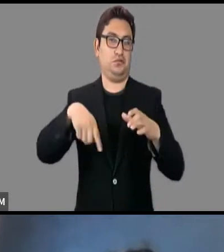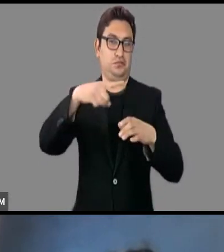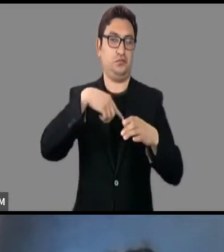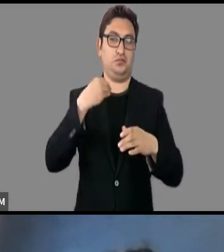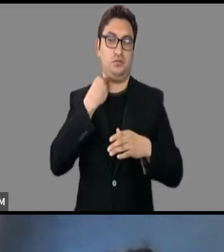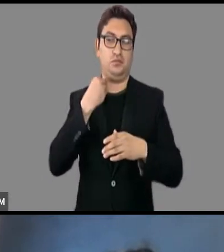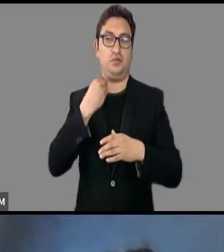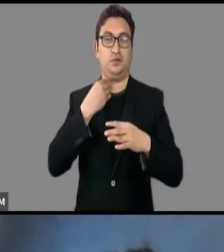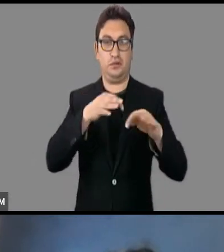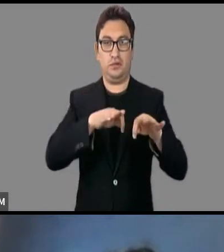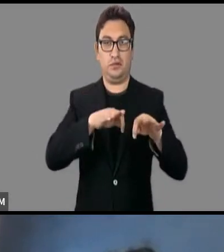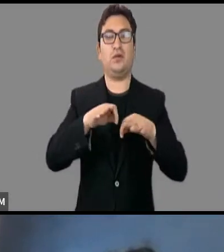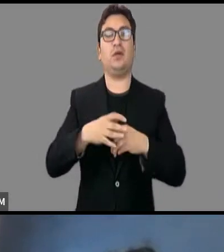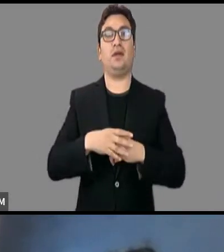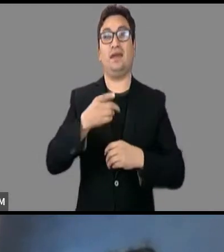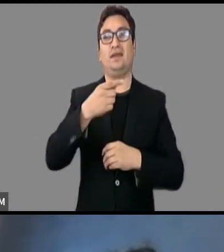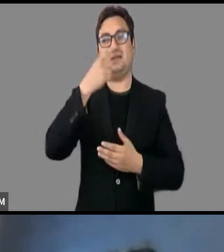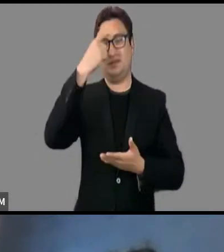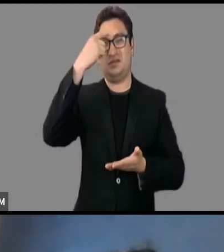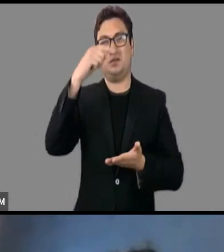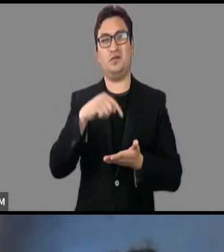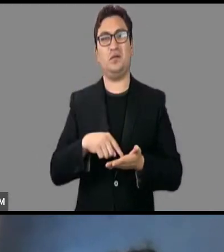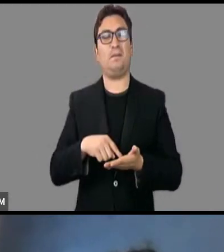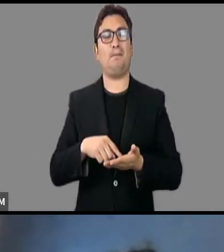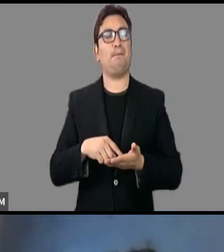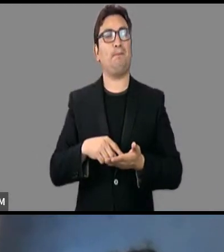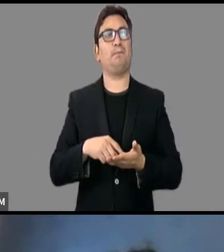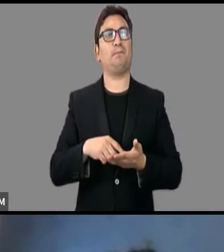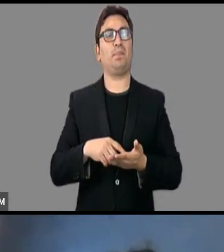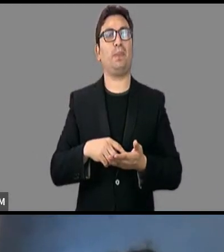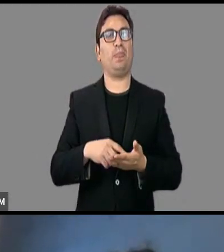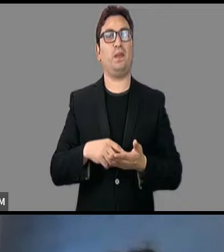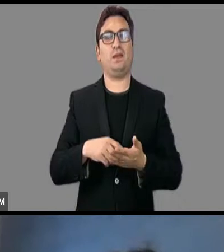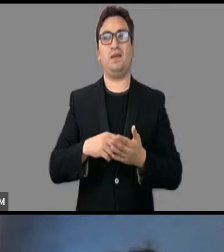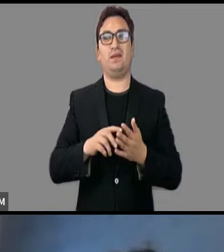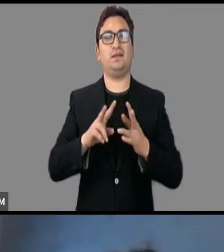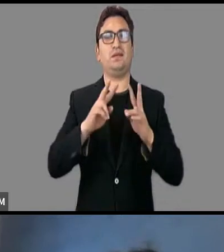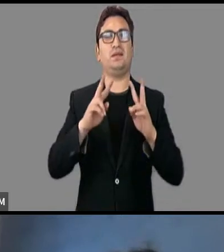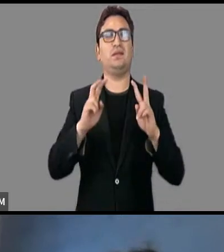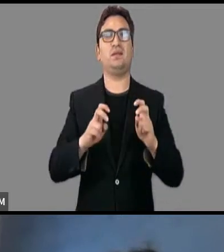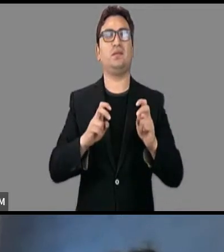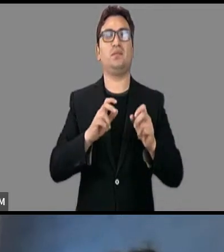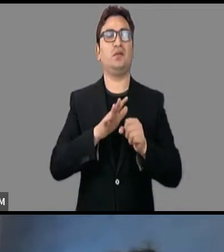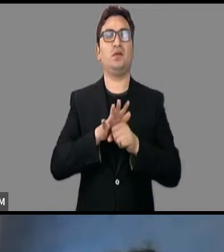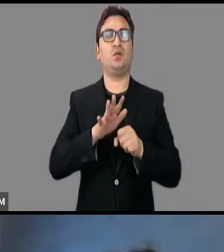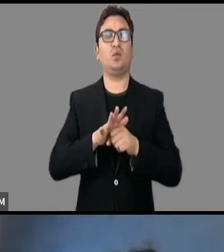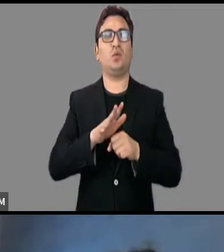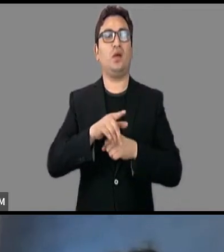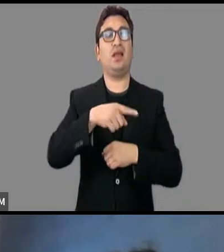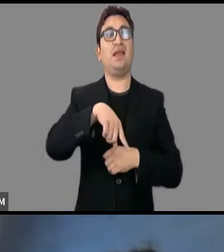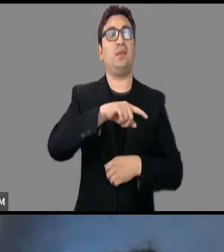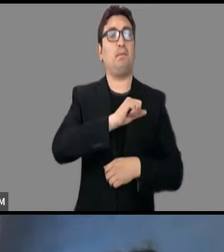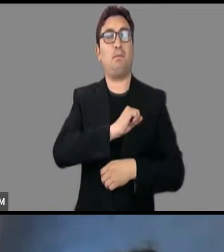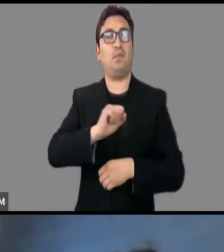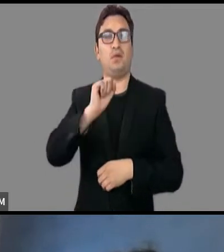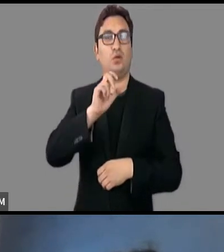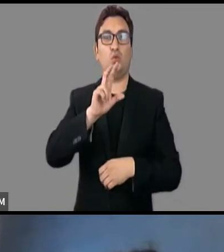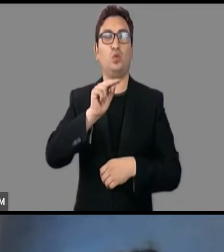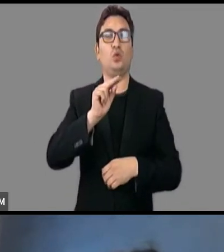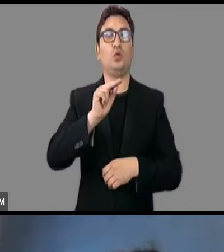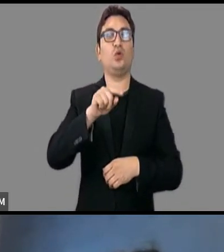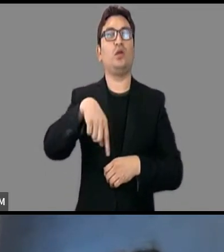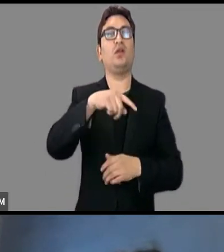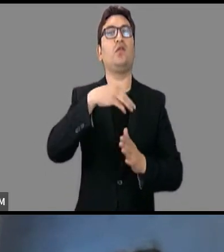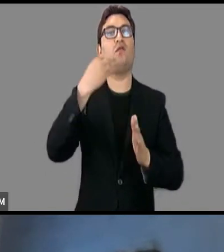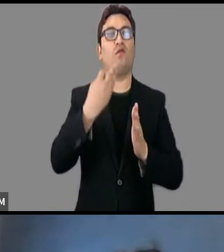que muchas veces no tiene que ver con una mala intención, sino con una falta de